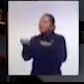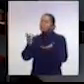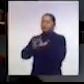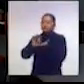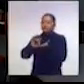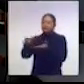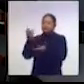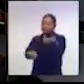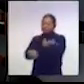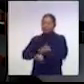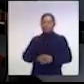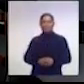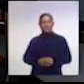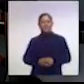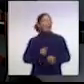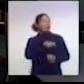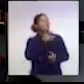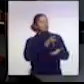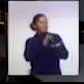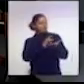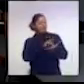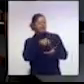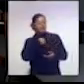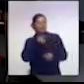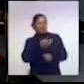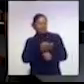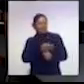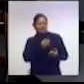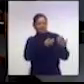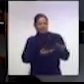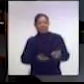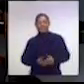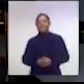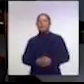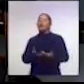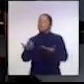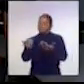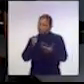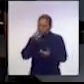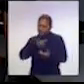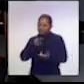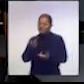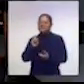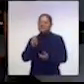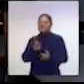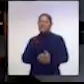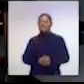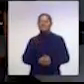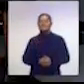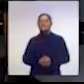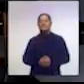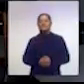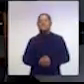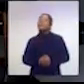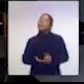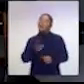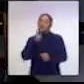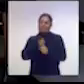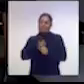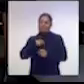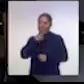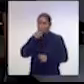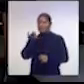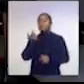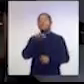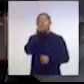buenas tardes. Gracias por el espacio. Bueno, pues comentarnos respecto a lo que va todo esto. Sí, bueno, primero comentar que el Colegio de